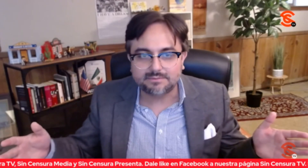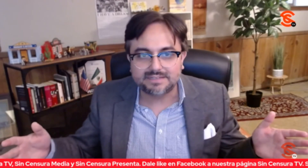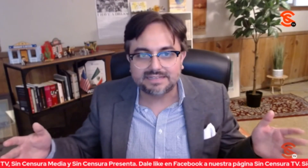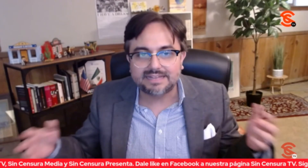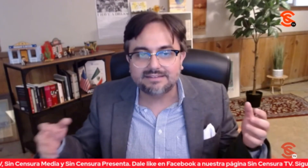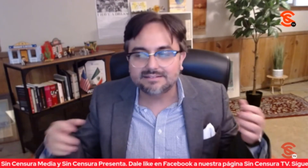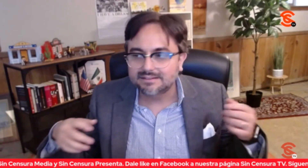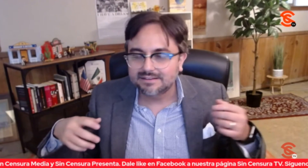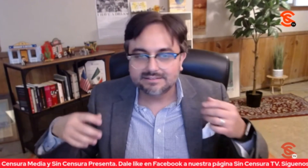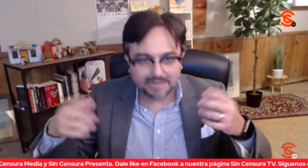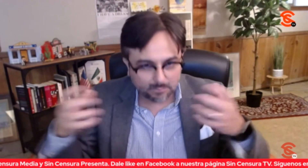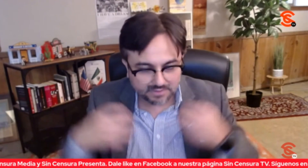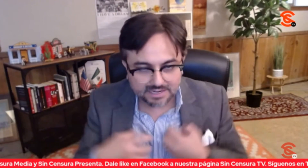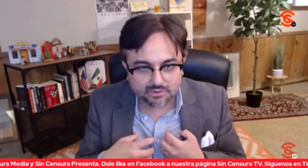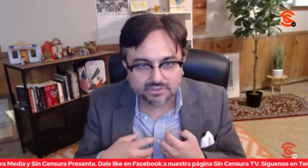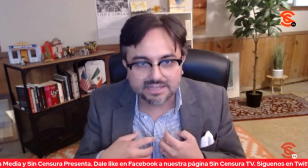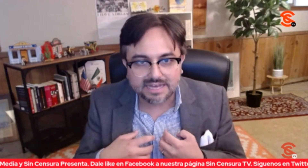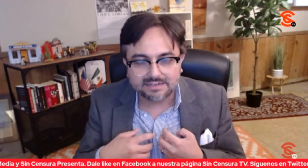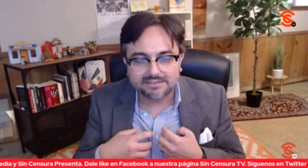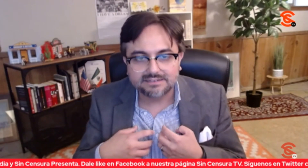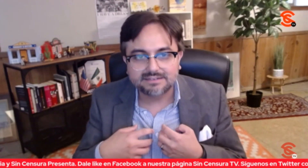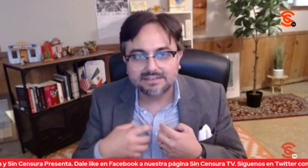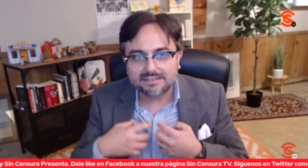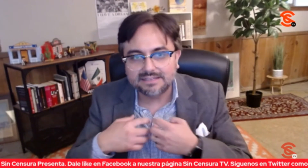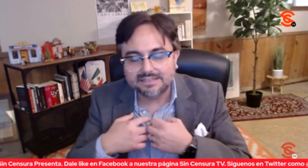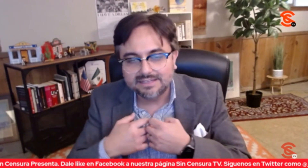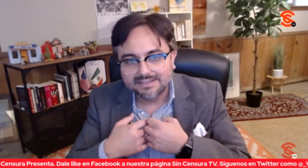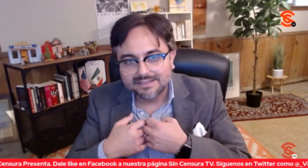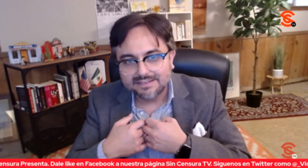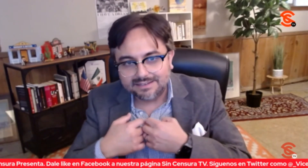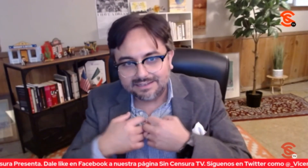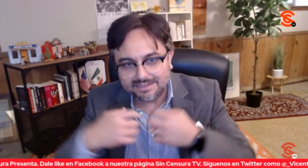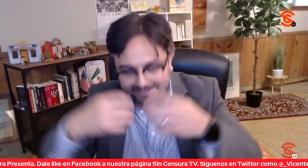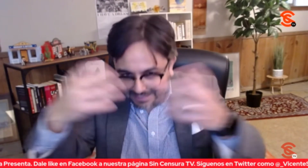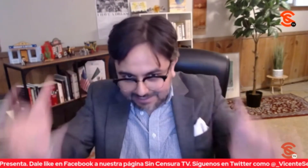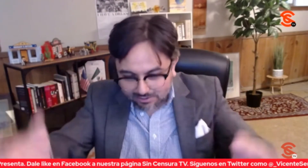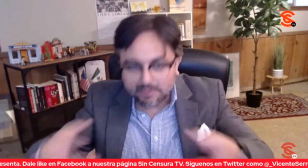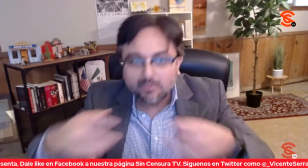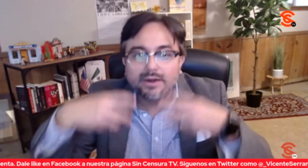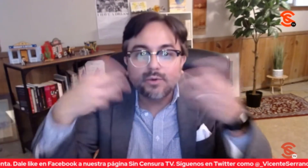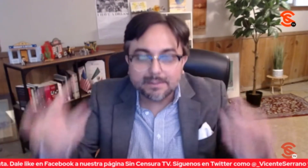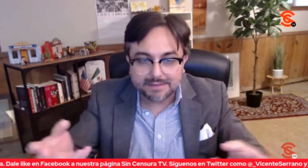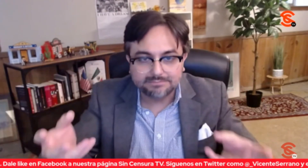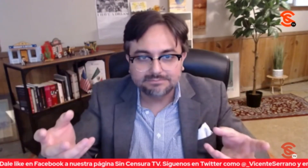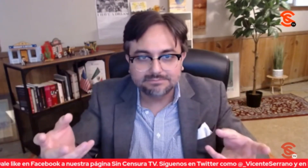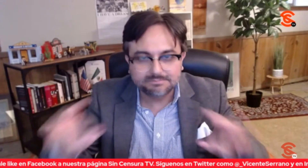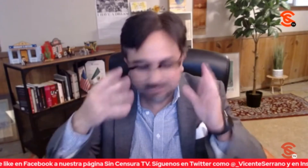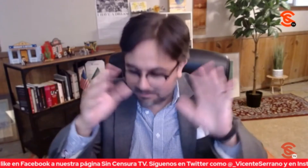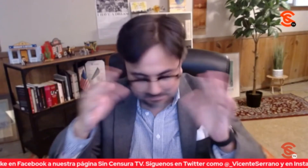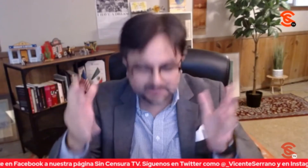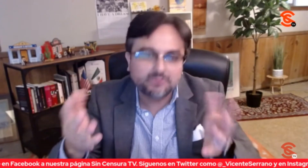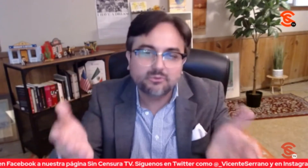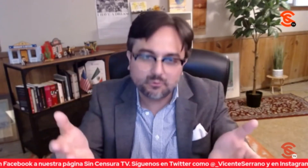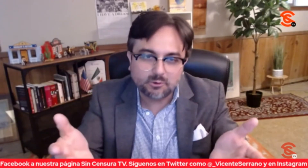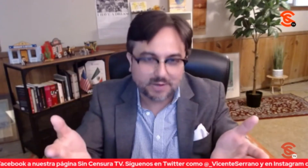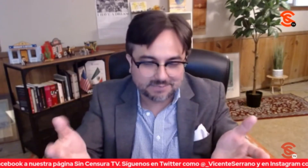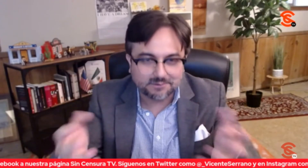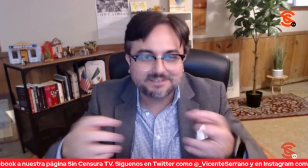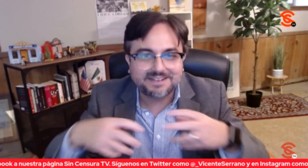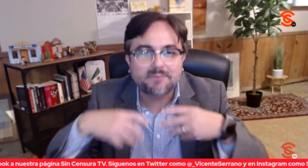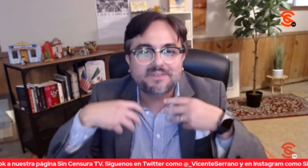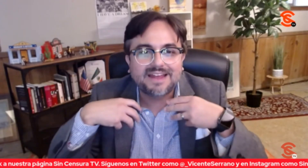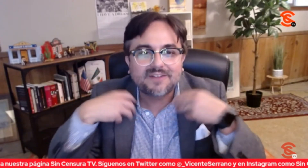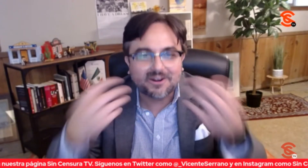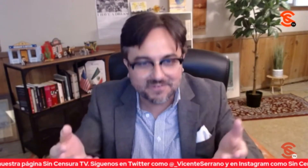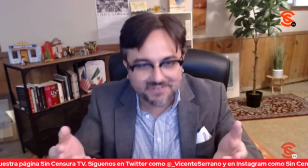de estas blindadas, se la pueden ellos quedar y les tienen que renovar una nueva. Esto fue un pleonasmo, ¿no? Les